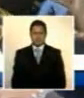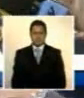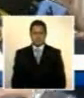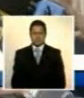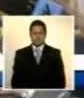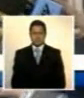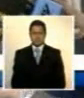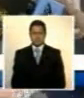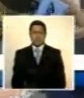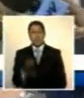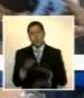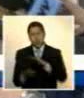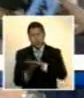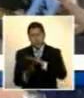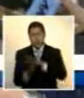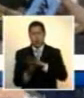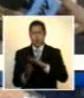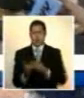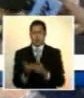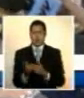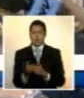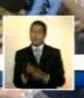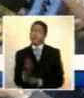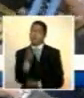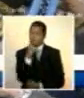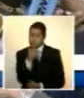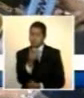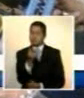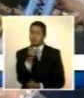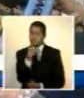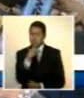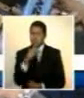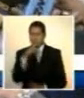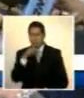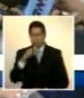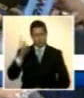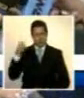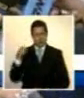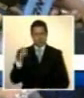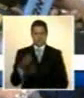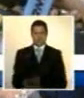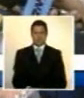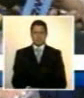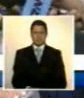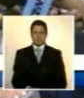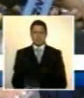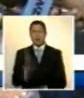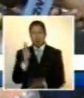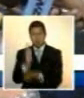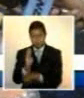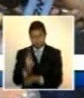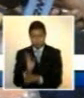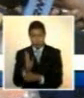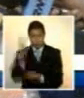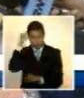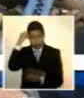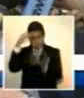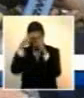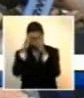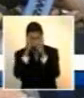fisiológicos. Continúa con todas las medidas terapéuticas que hemos conversado anteriormente para proteger su